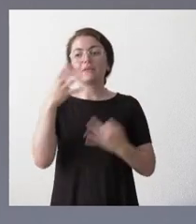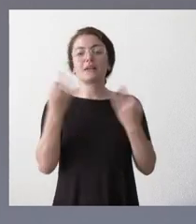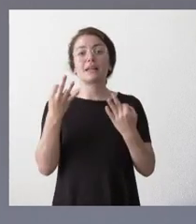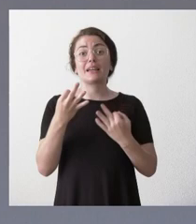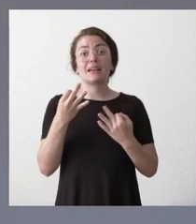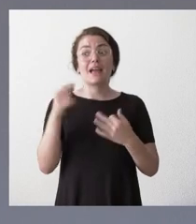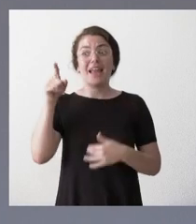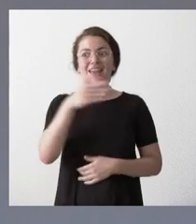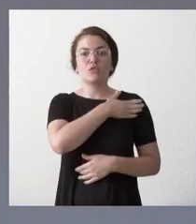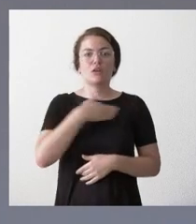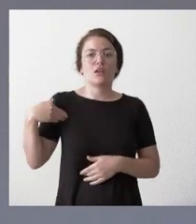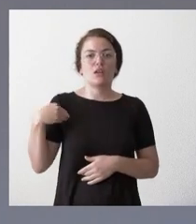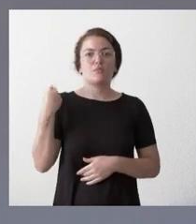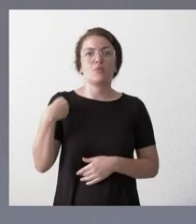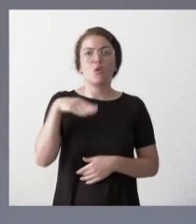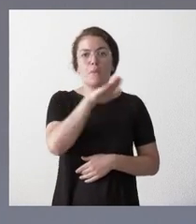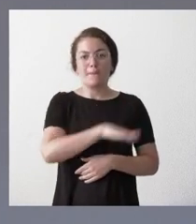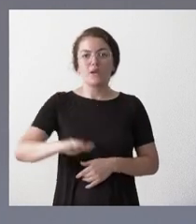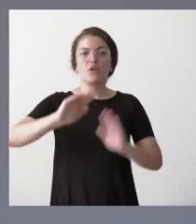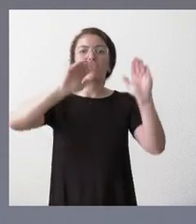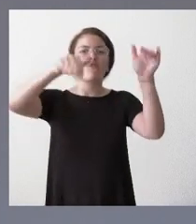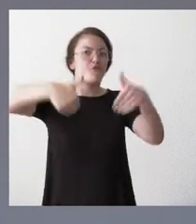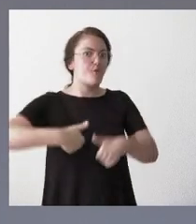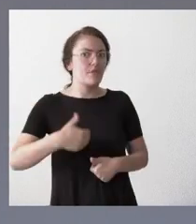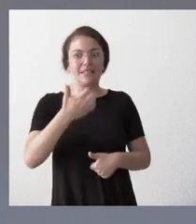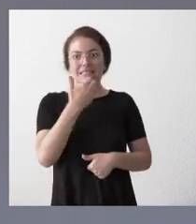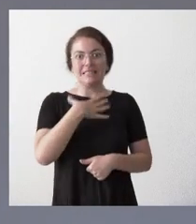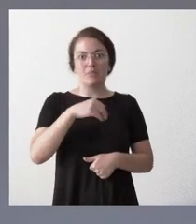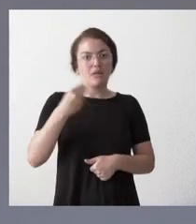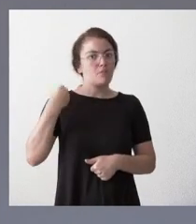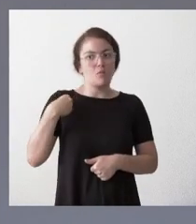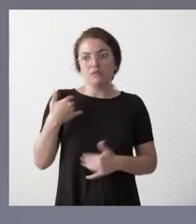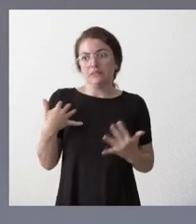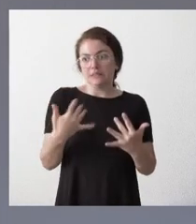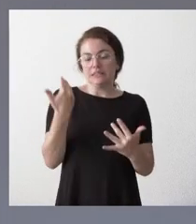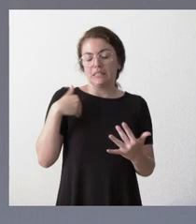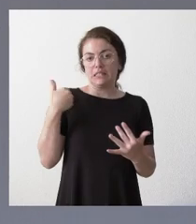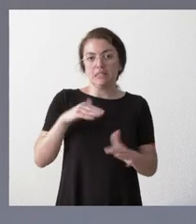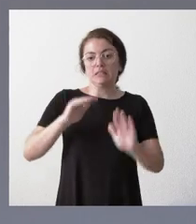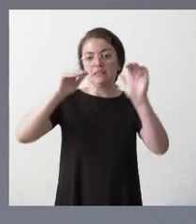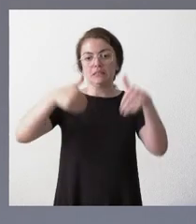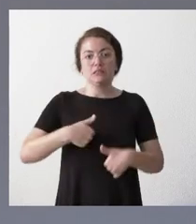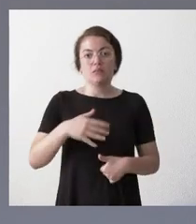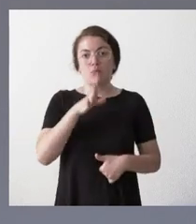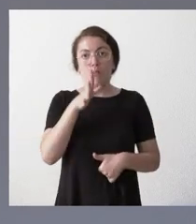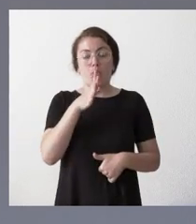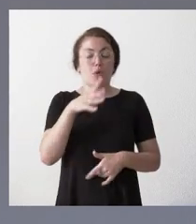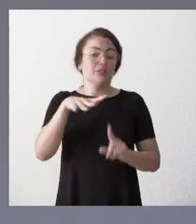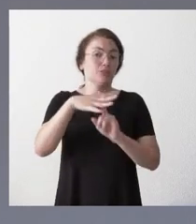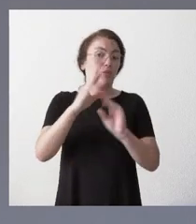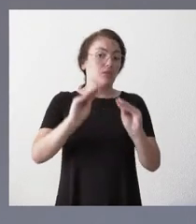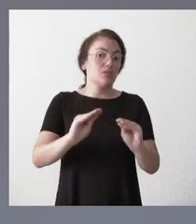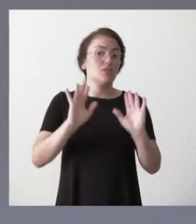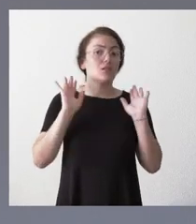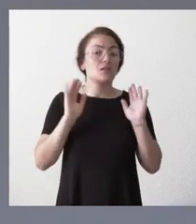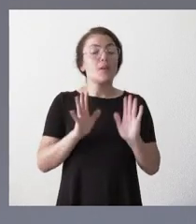se retorne en cuanto sea posible, a la mayor brevedad posible, dentro de las circunstancias que tienen. Pero